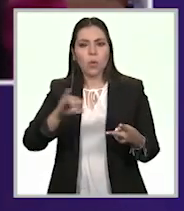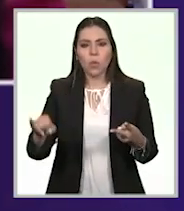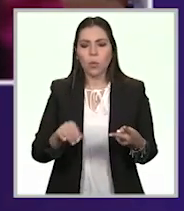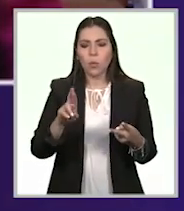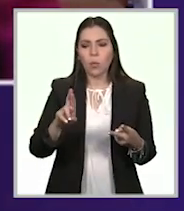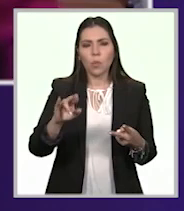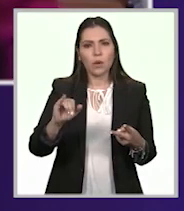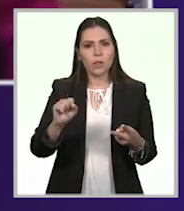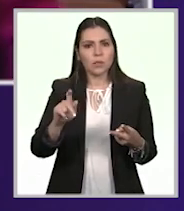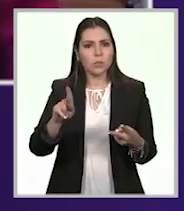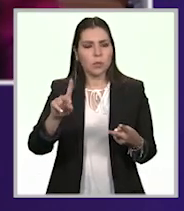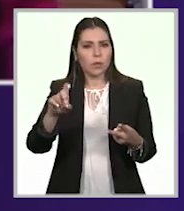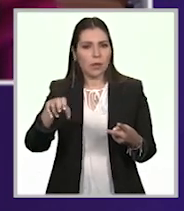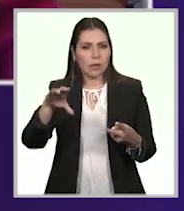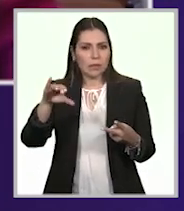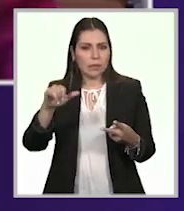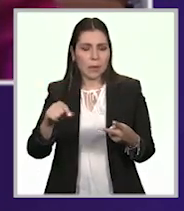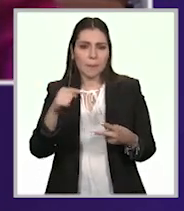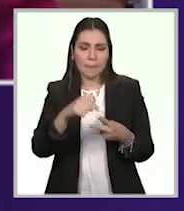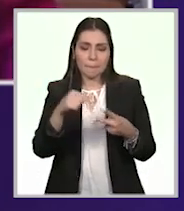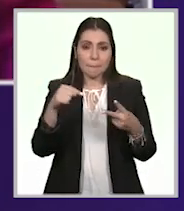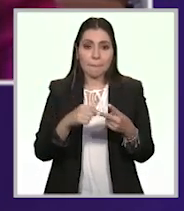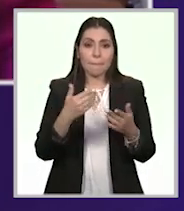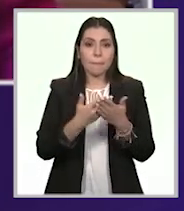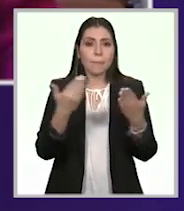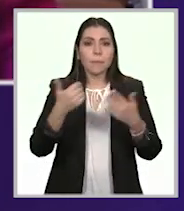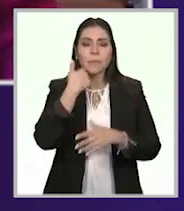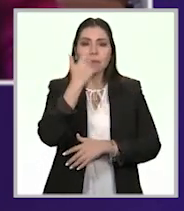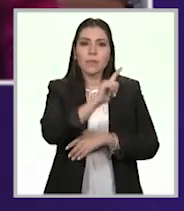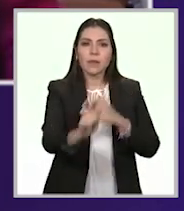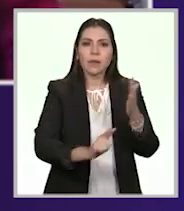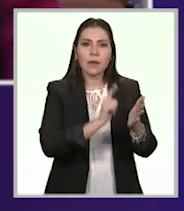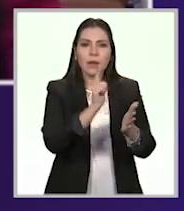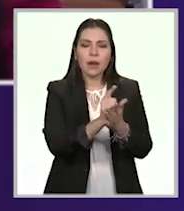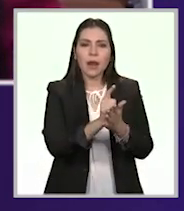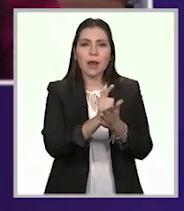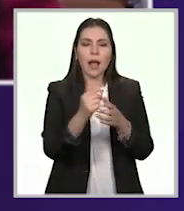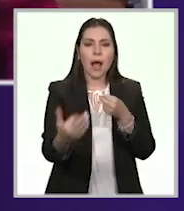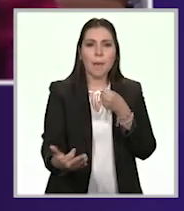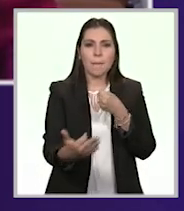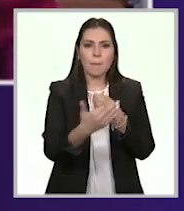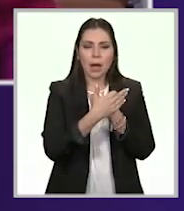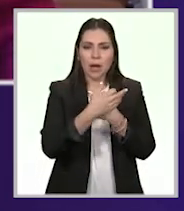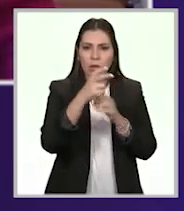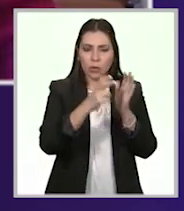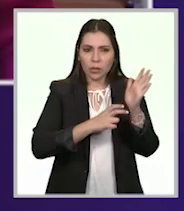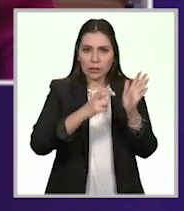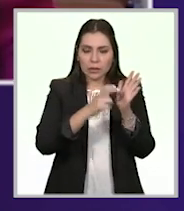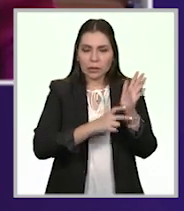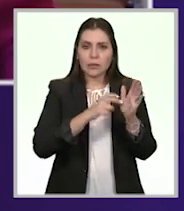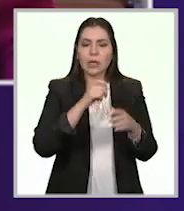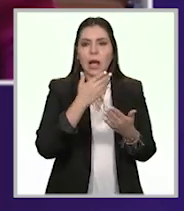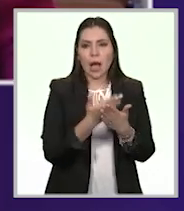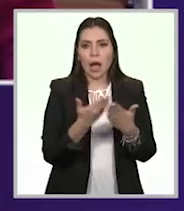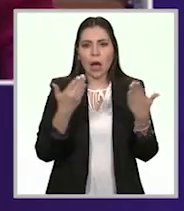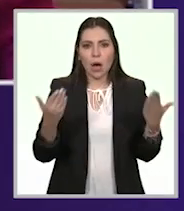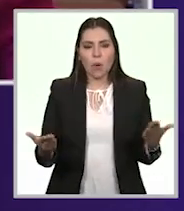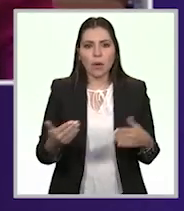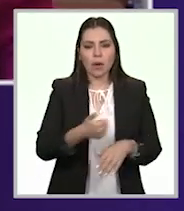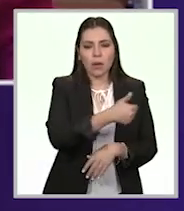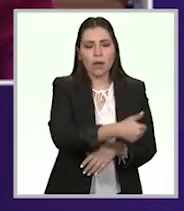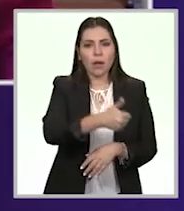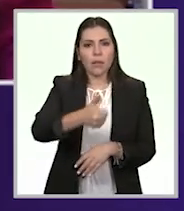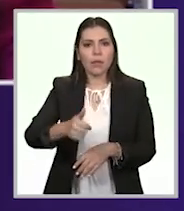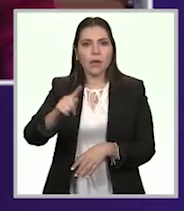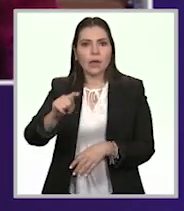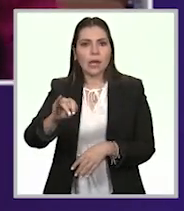de la Suprema Corte y a partir después de la reforma a la ley de amparo, ahora las tesis tienen que estar redactadas de una forma